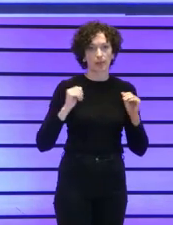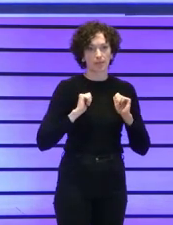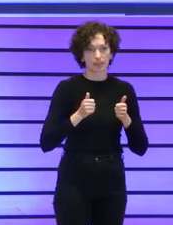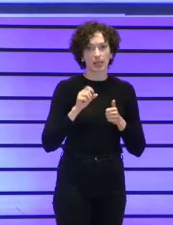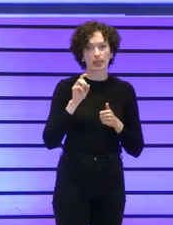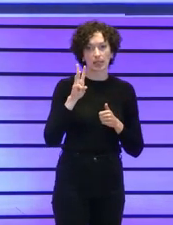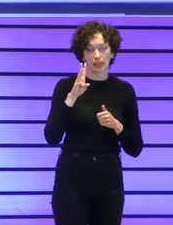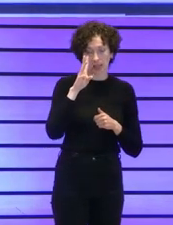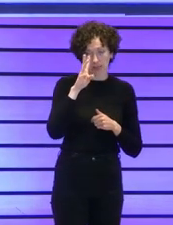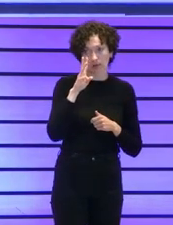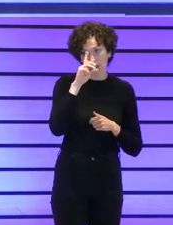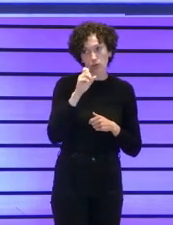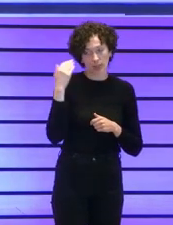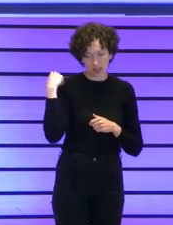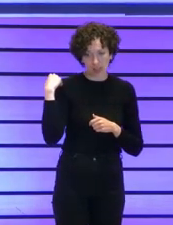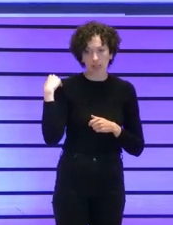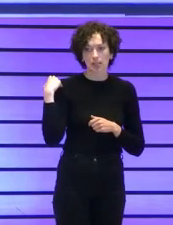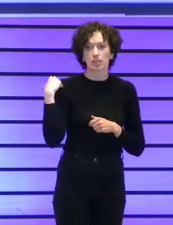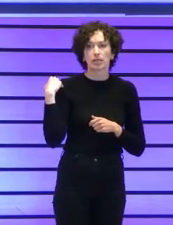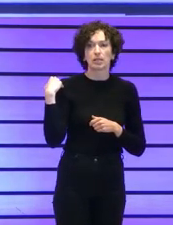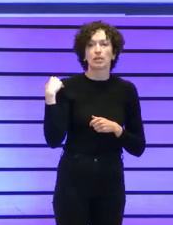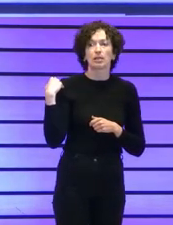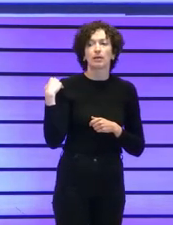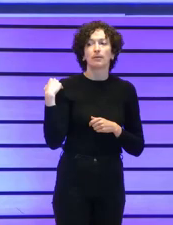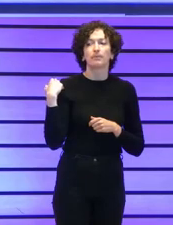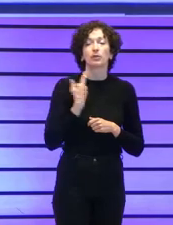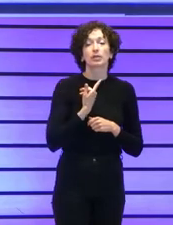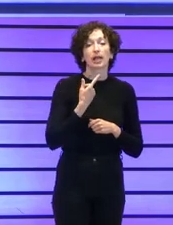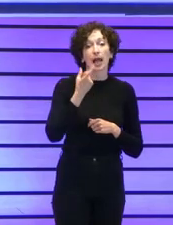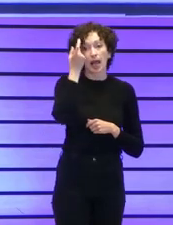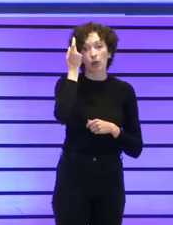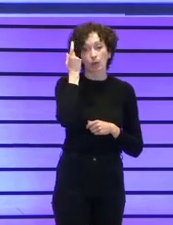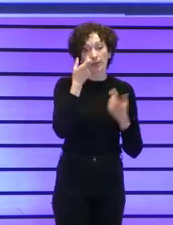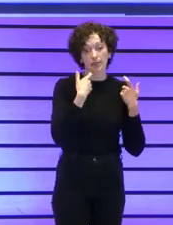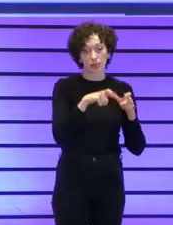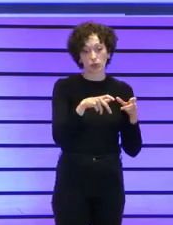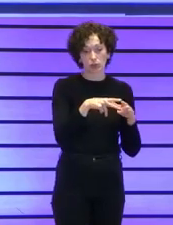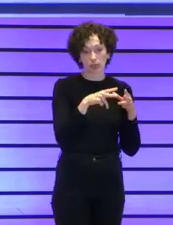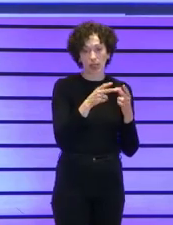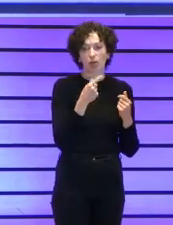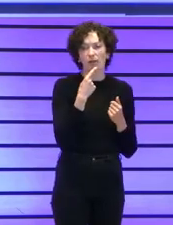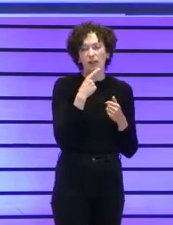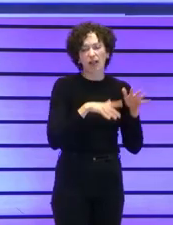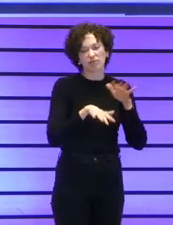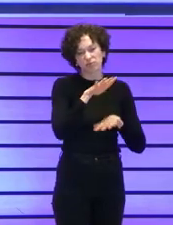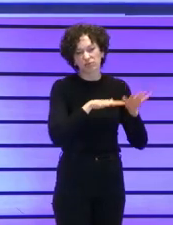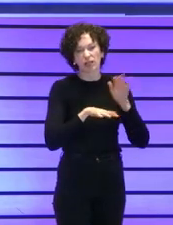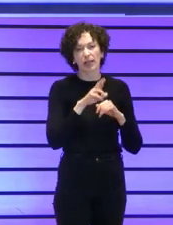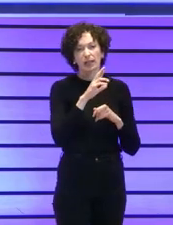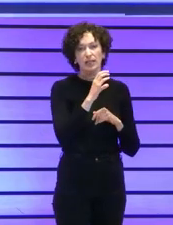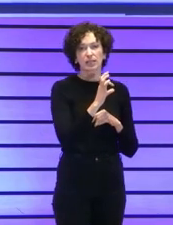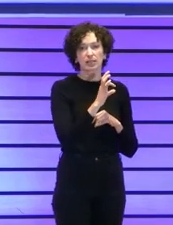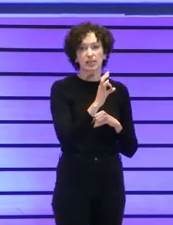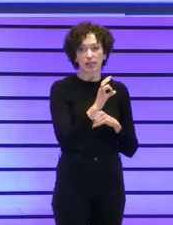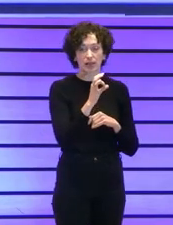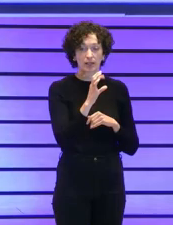13 años y les hablaba a alumnos del sector social de estos líos del RSC,